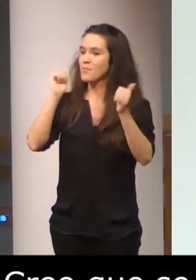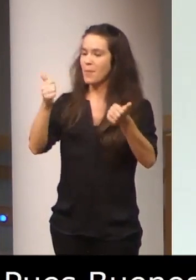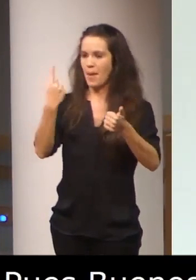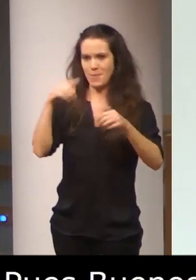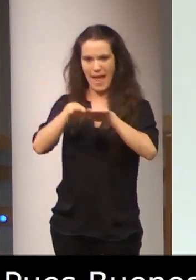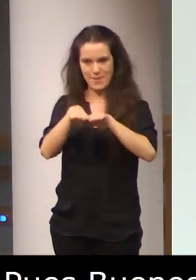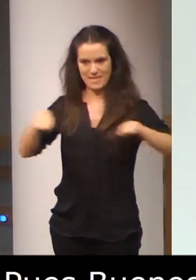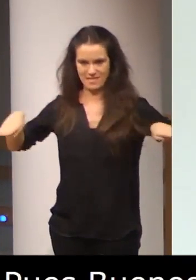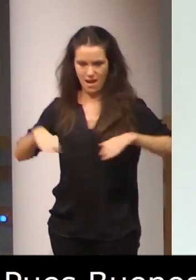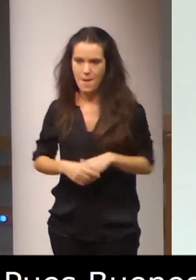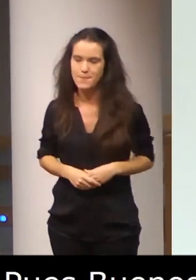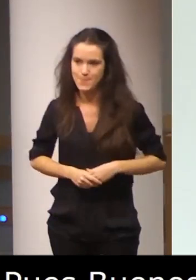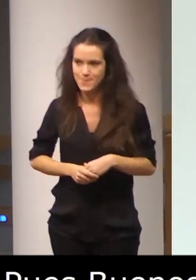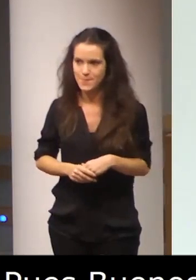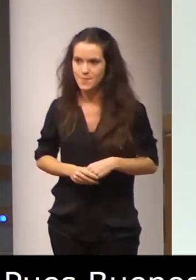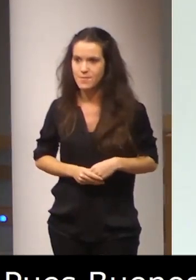mesa.